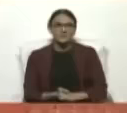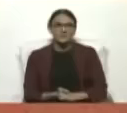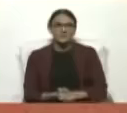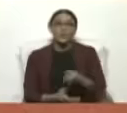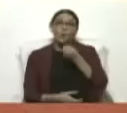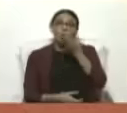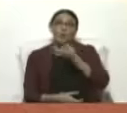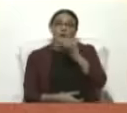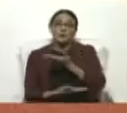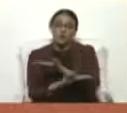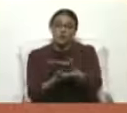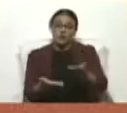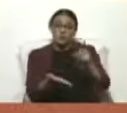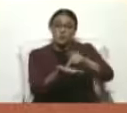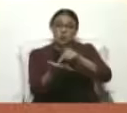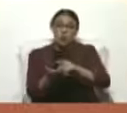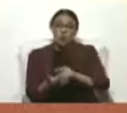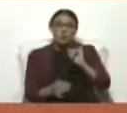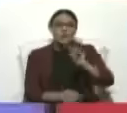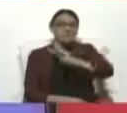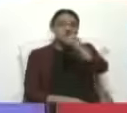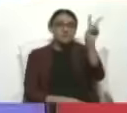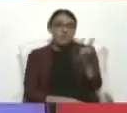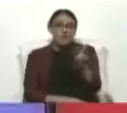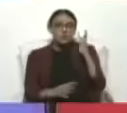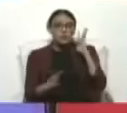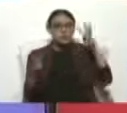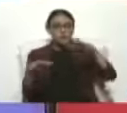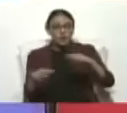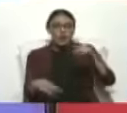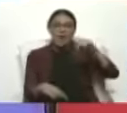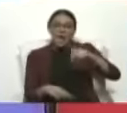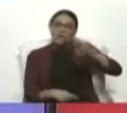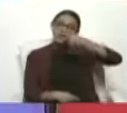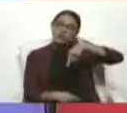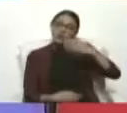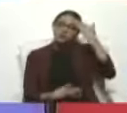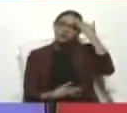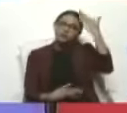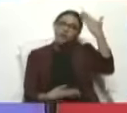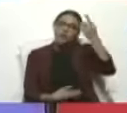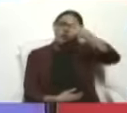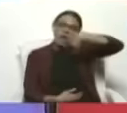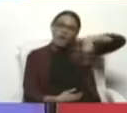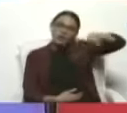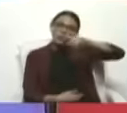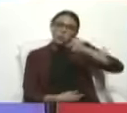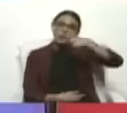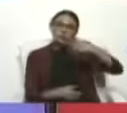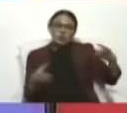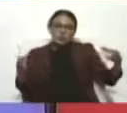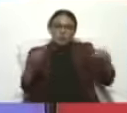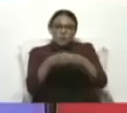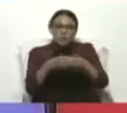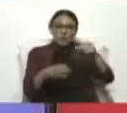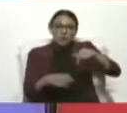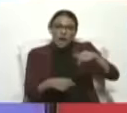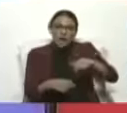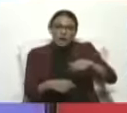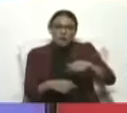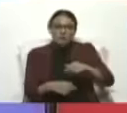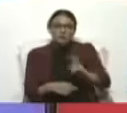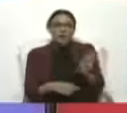Buenas tardes a toda Venezuela. Saludamos aquí desde la reunión de la Dirección Nacional del